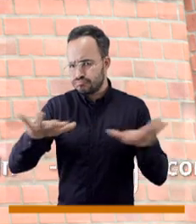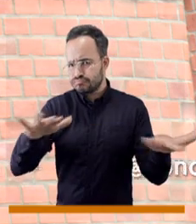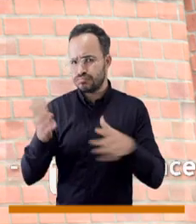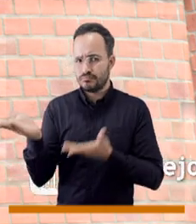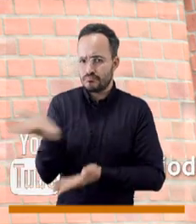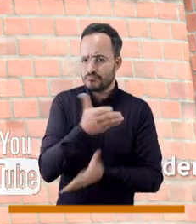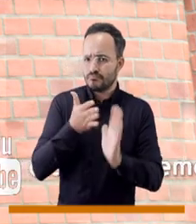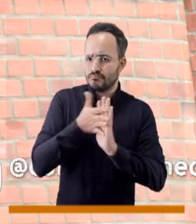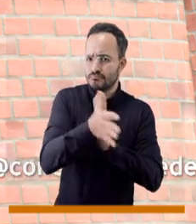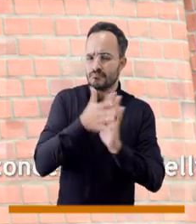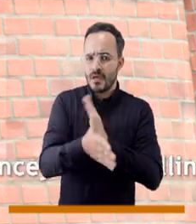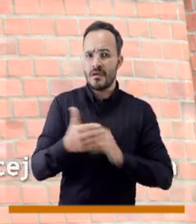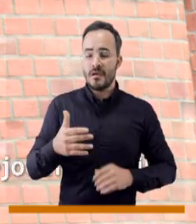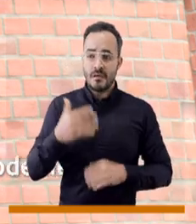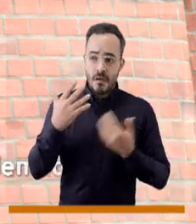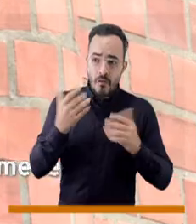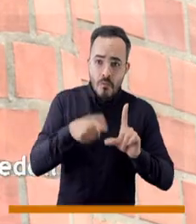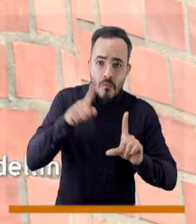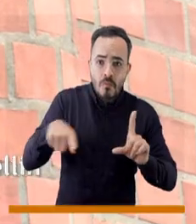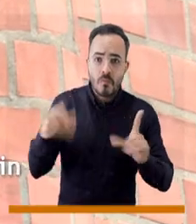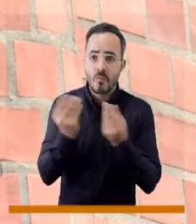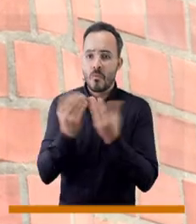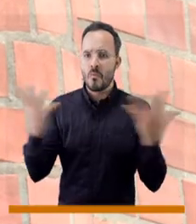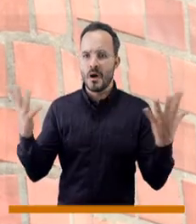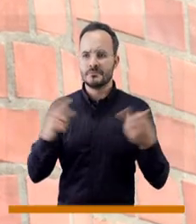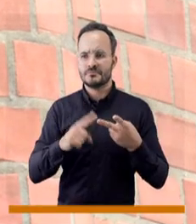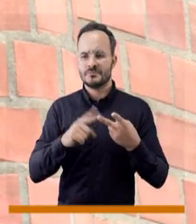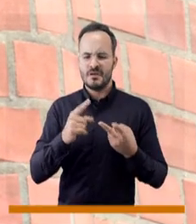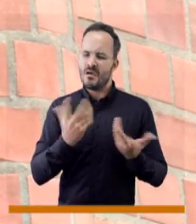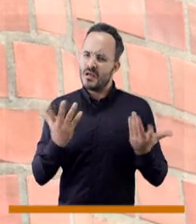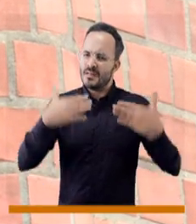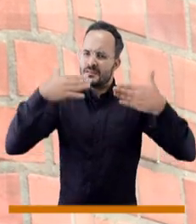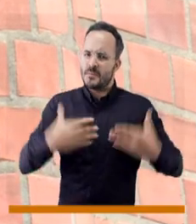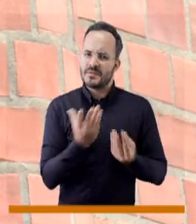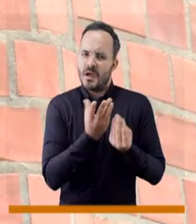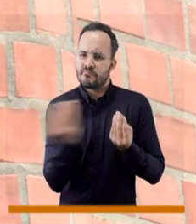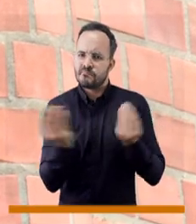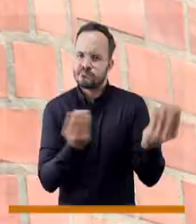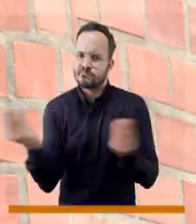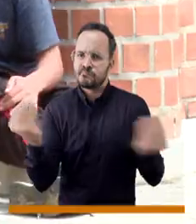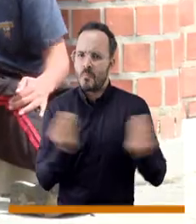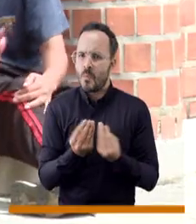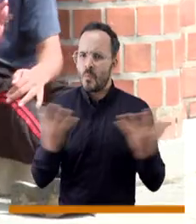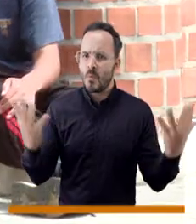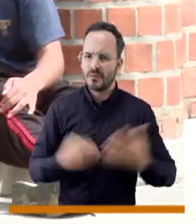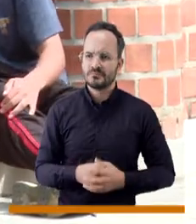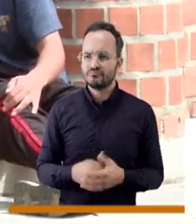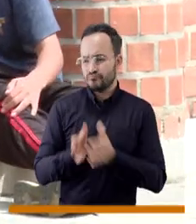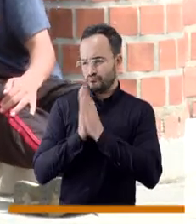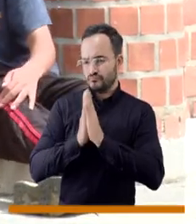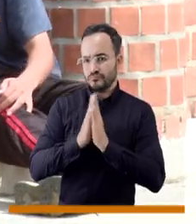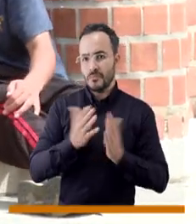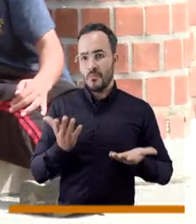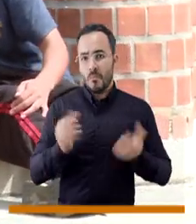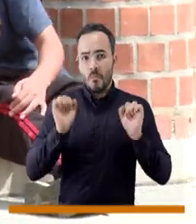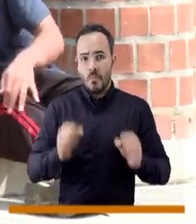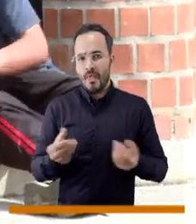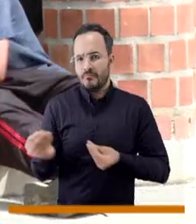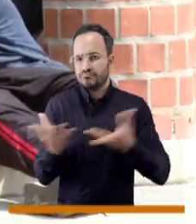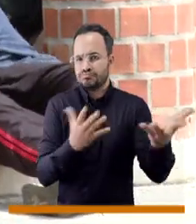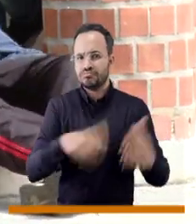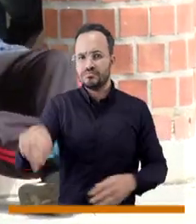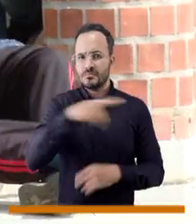cifras, hay diferentes tipos de discapacidades y si le explicamos a nuestros